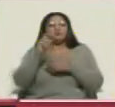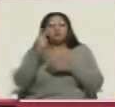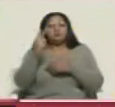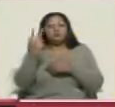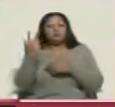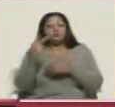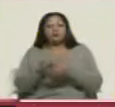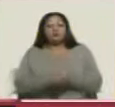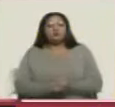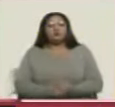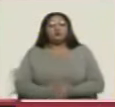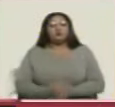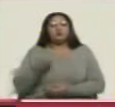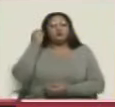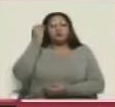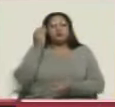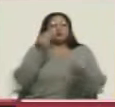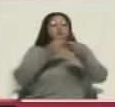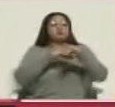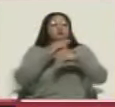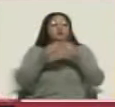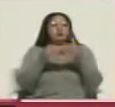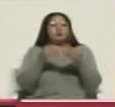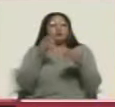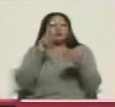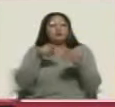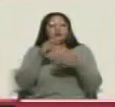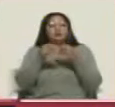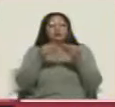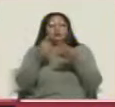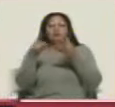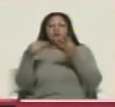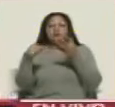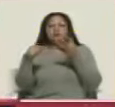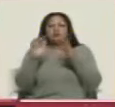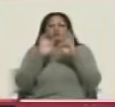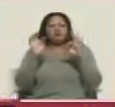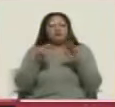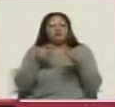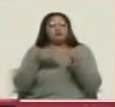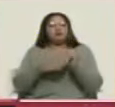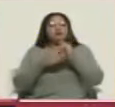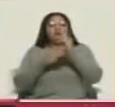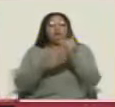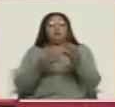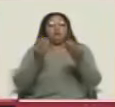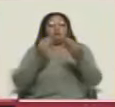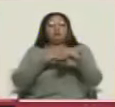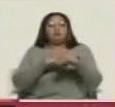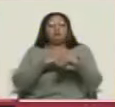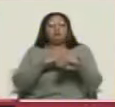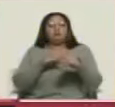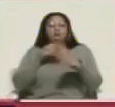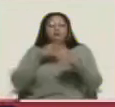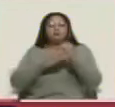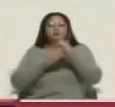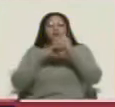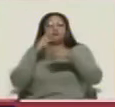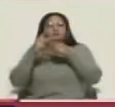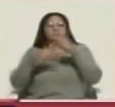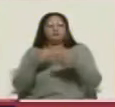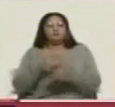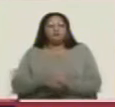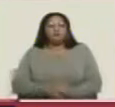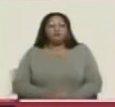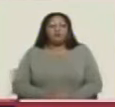y consenso, los cuales se determinarán por las diversas instancias de dirección de acuerdo a las condiciones políticas. Parágrafo